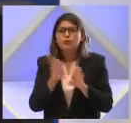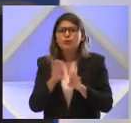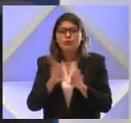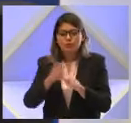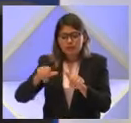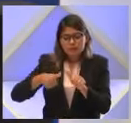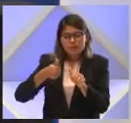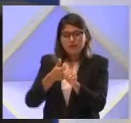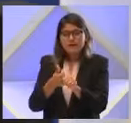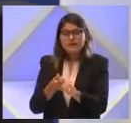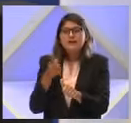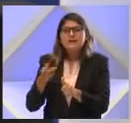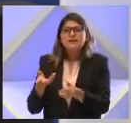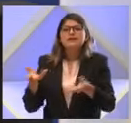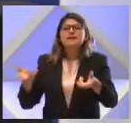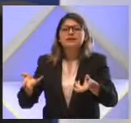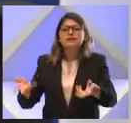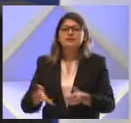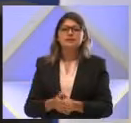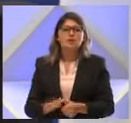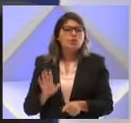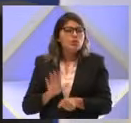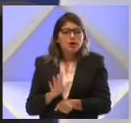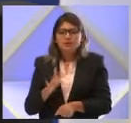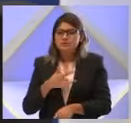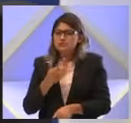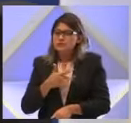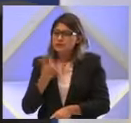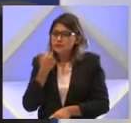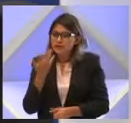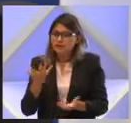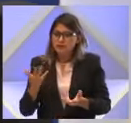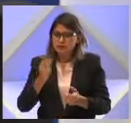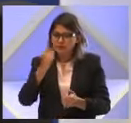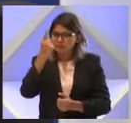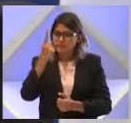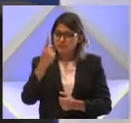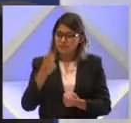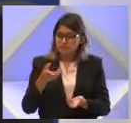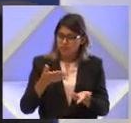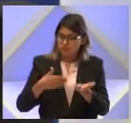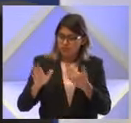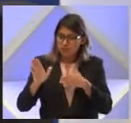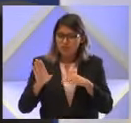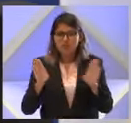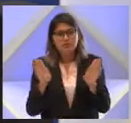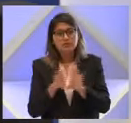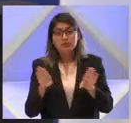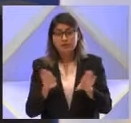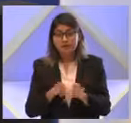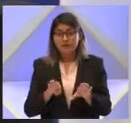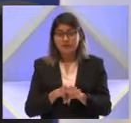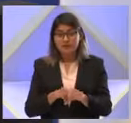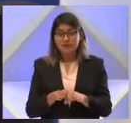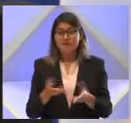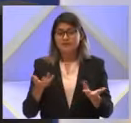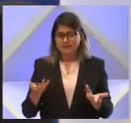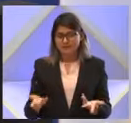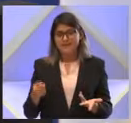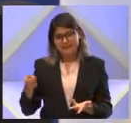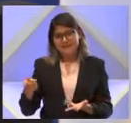a crear facebook no y por qué tuvo tanto éxito pues precisamente porque